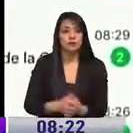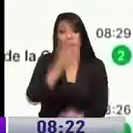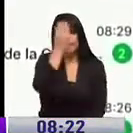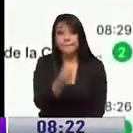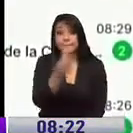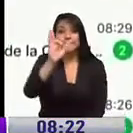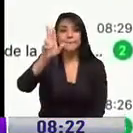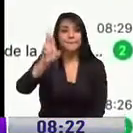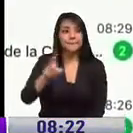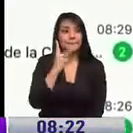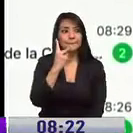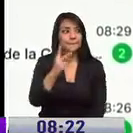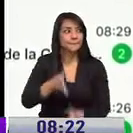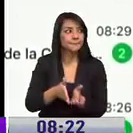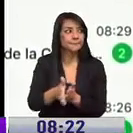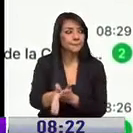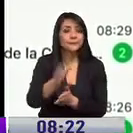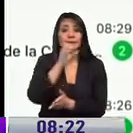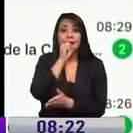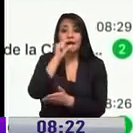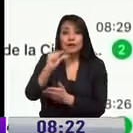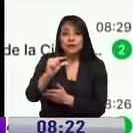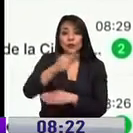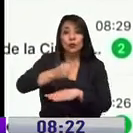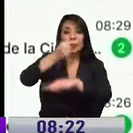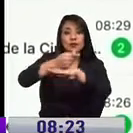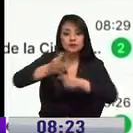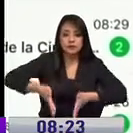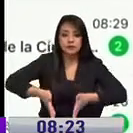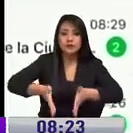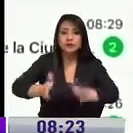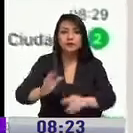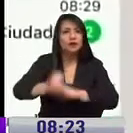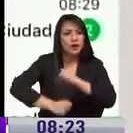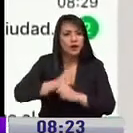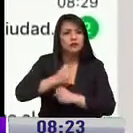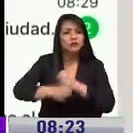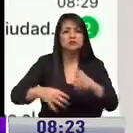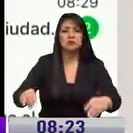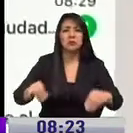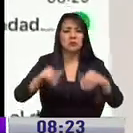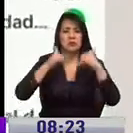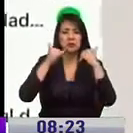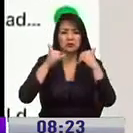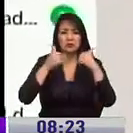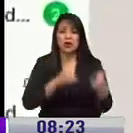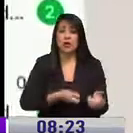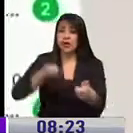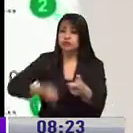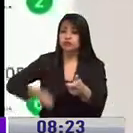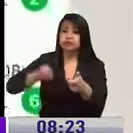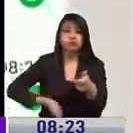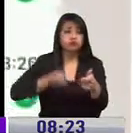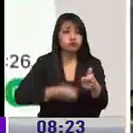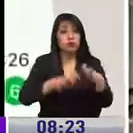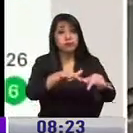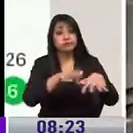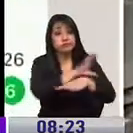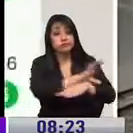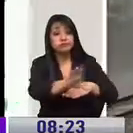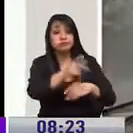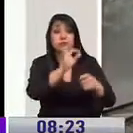TVC. Mire, desde Naranjito, en la provincia de Guayas. Es una avenida que vivimos años con este polvo de verano. Cuando fumigan esa bananera, no hace nada el